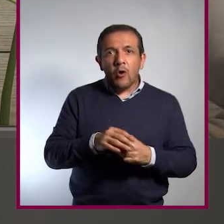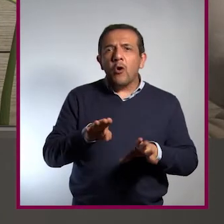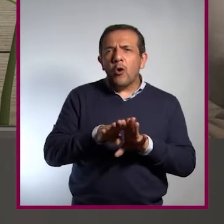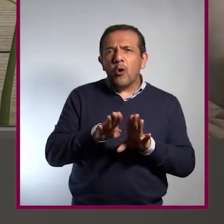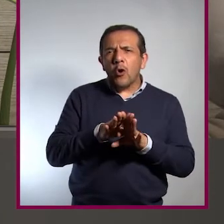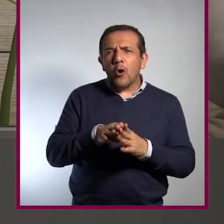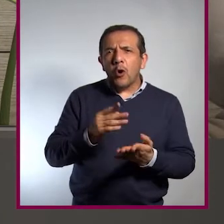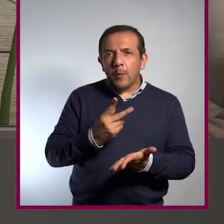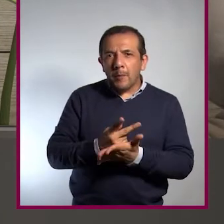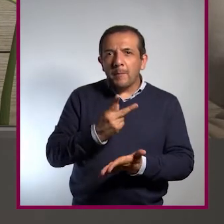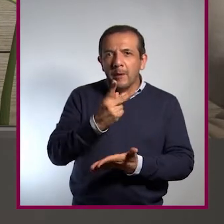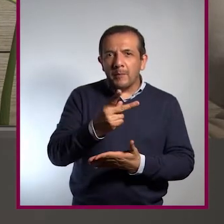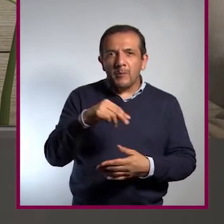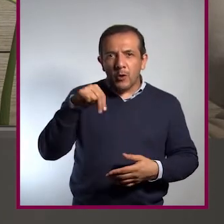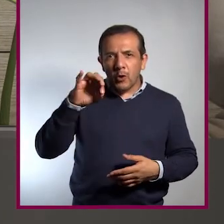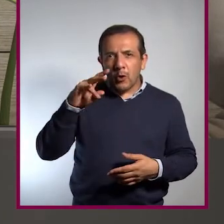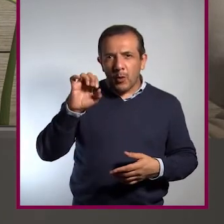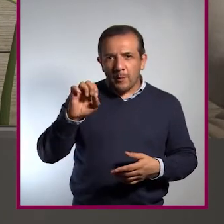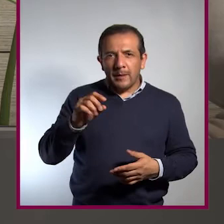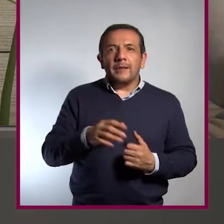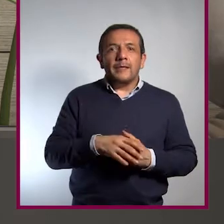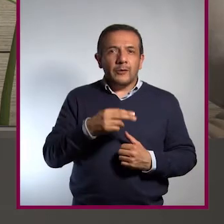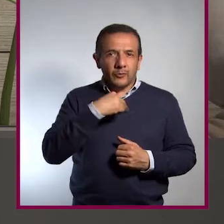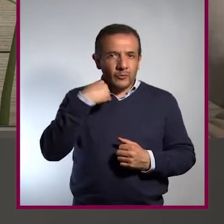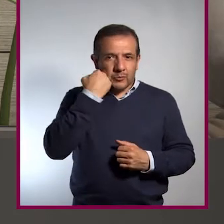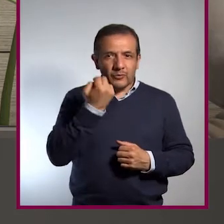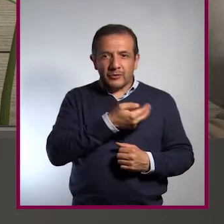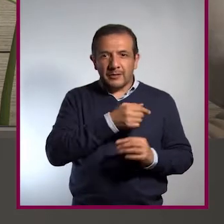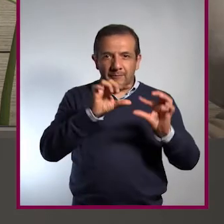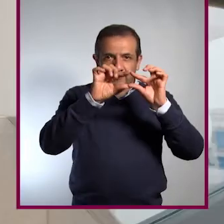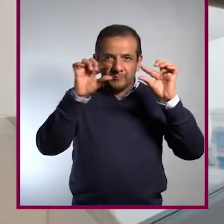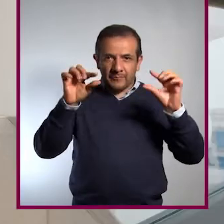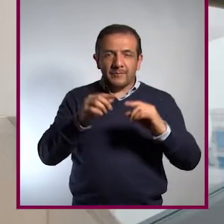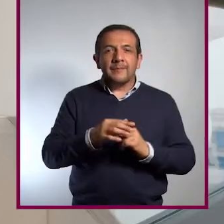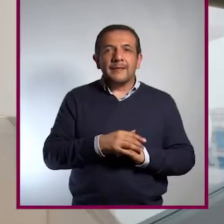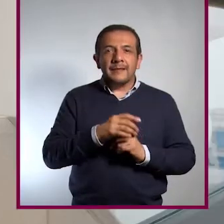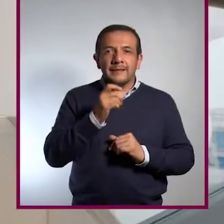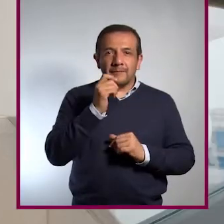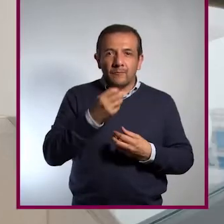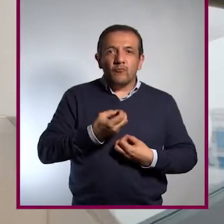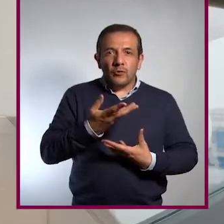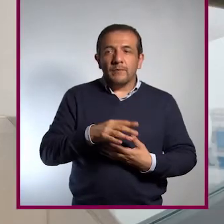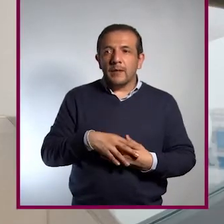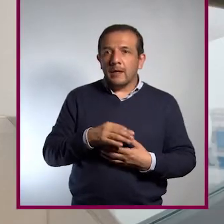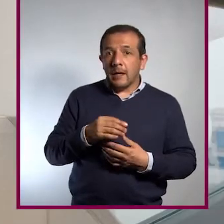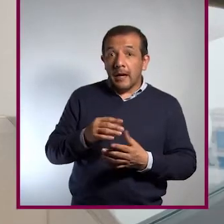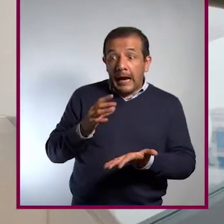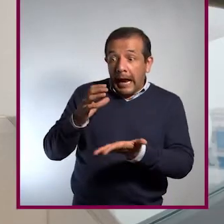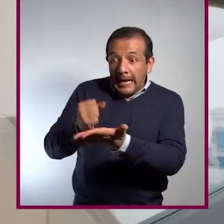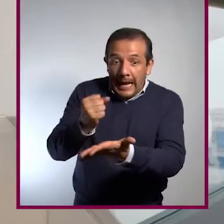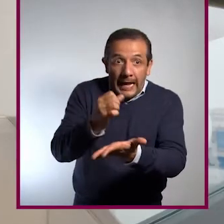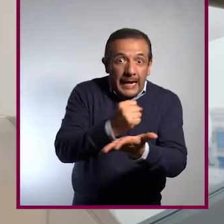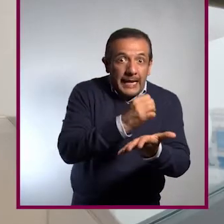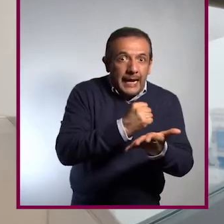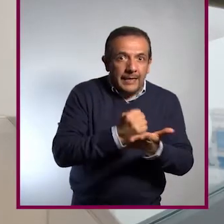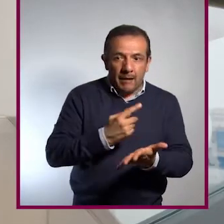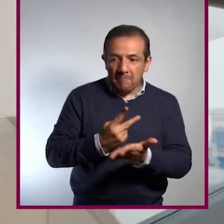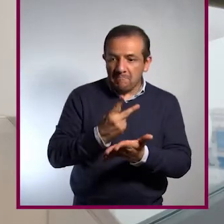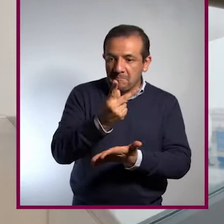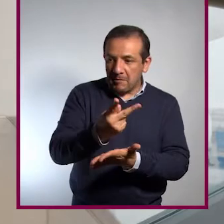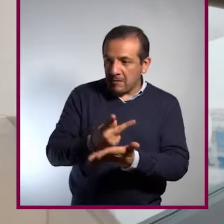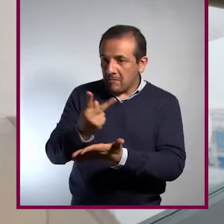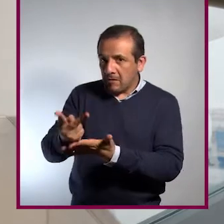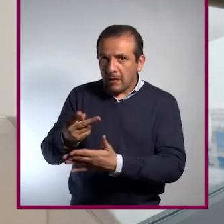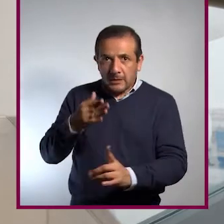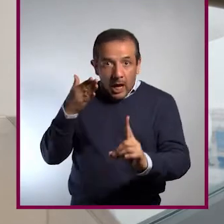en la ciencia, en el que menciona una frase que queremos compartir contigo. Ganar premios no es a lo que apuntan los